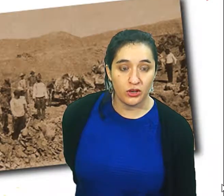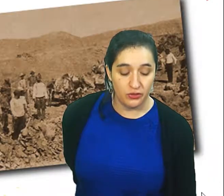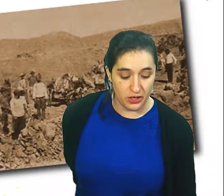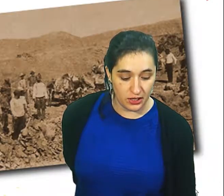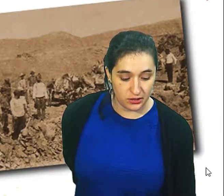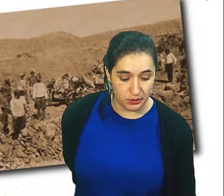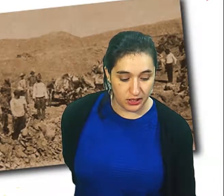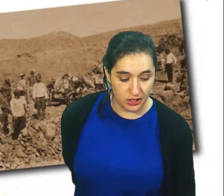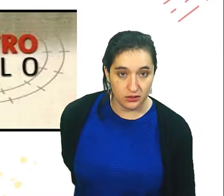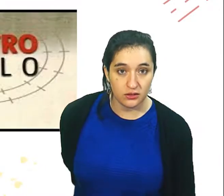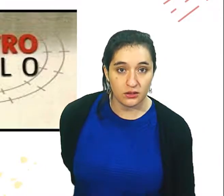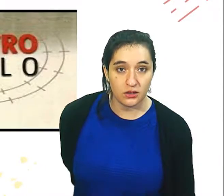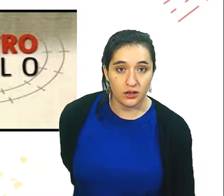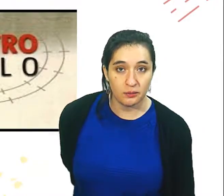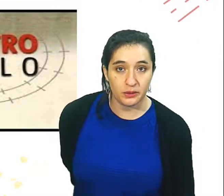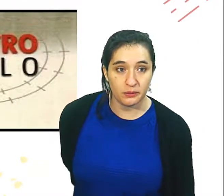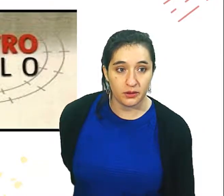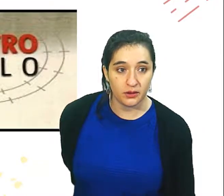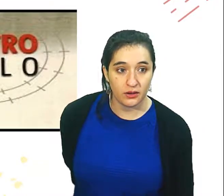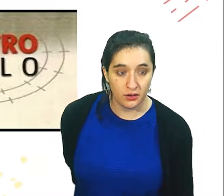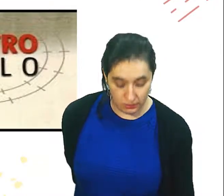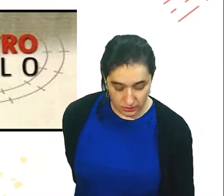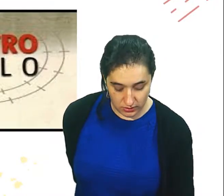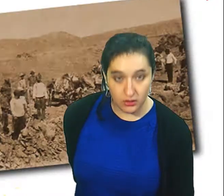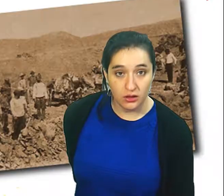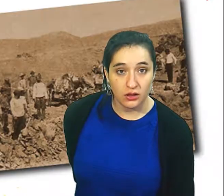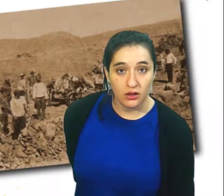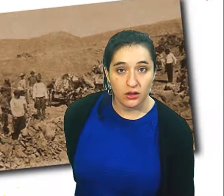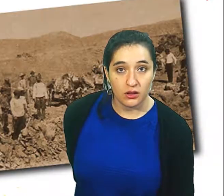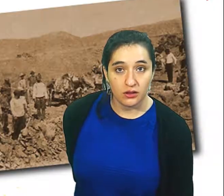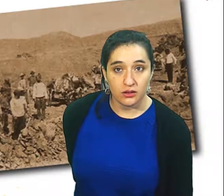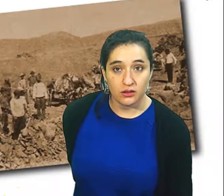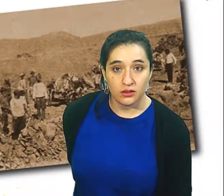yo les voy a explicar, a ver, espérenme.